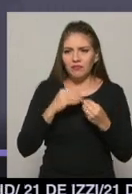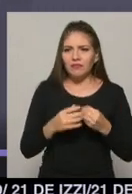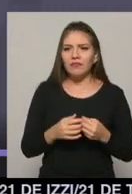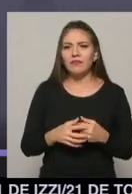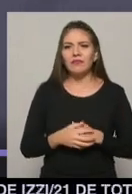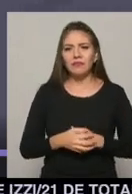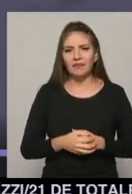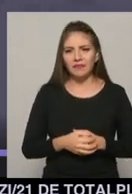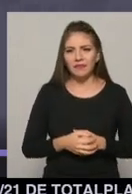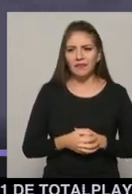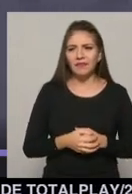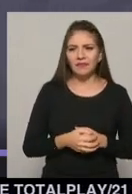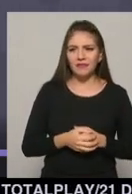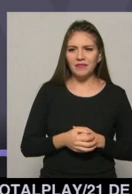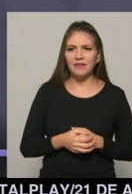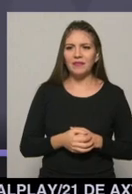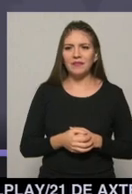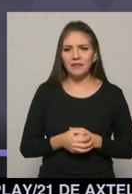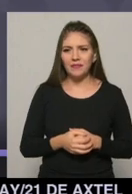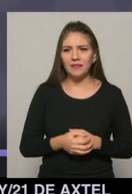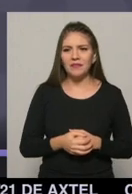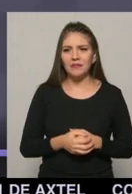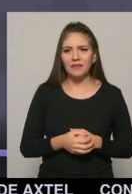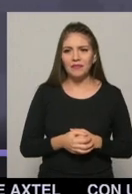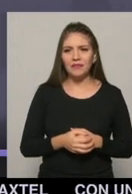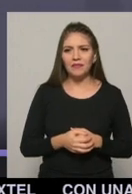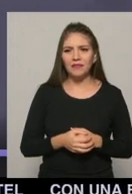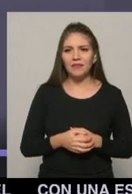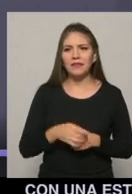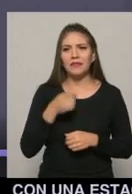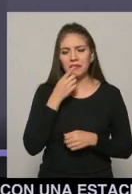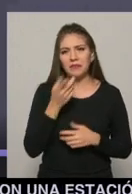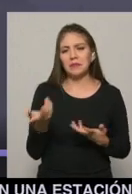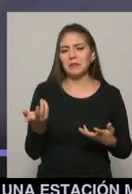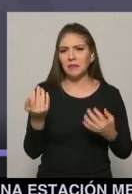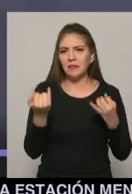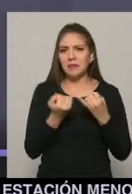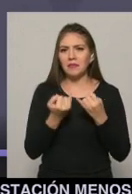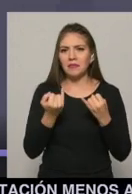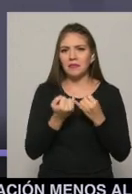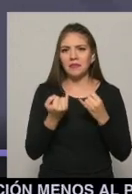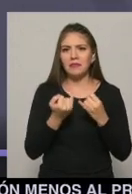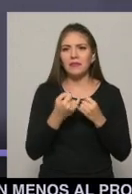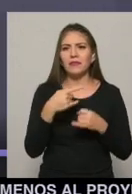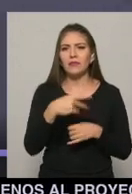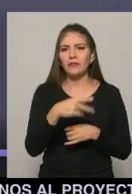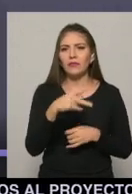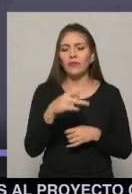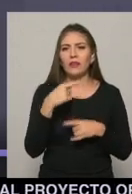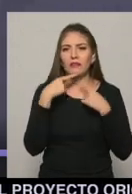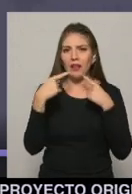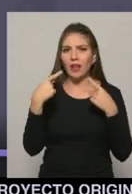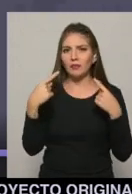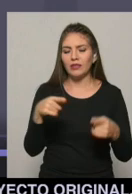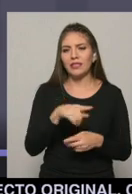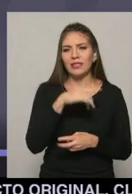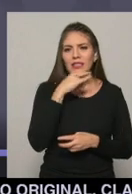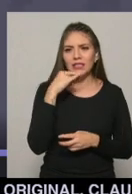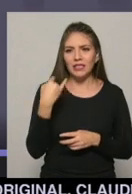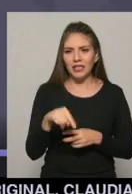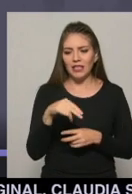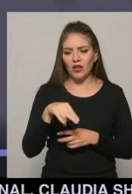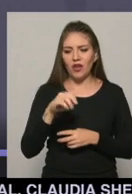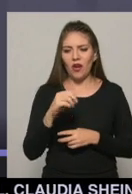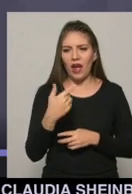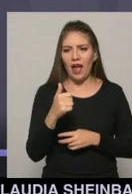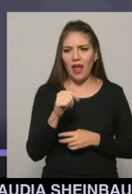pronto no. Bueno, el chile está delicioso también, ¿no? Son famosísimos los chiles en nogada. Y la verdad es que